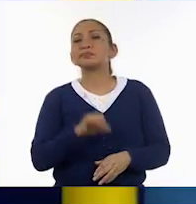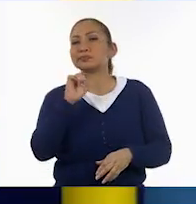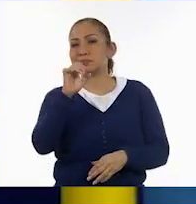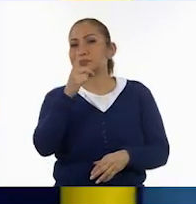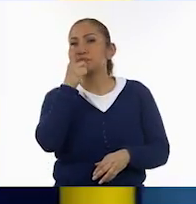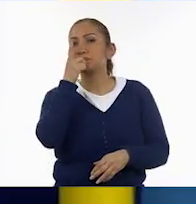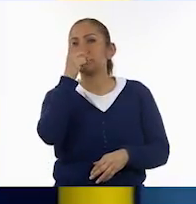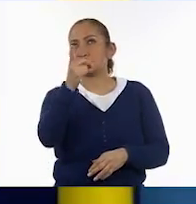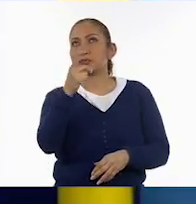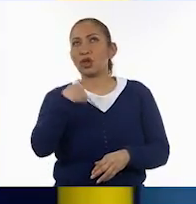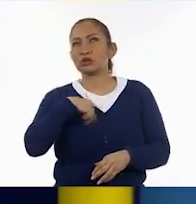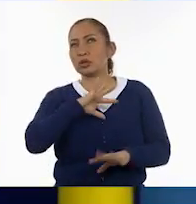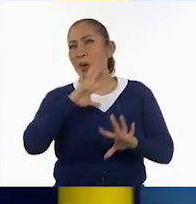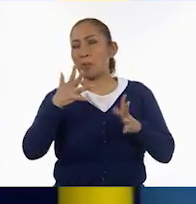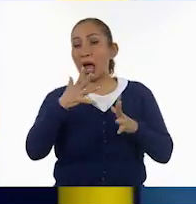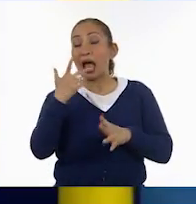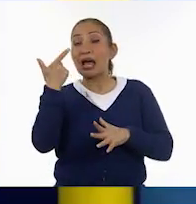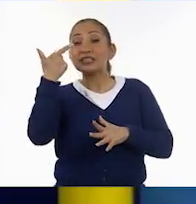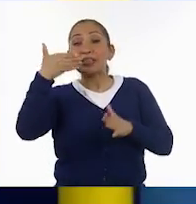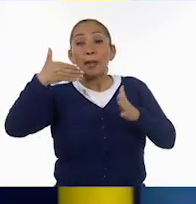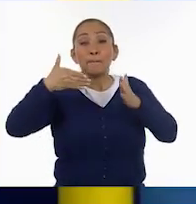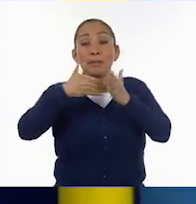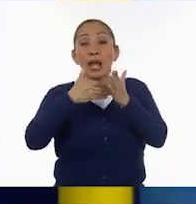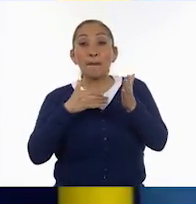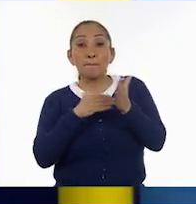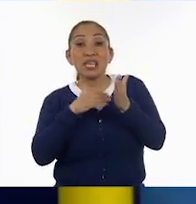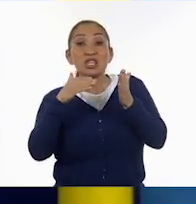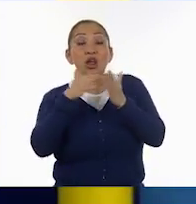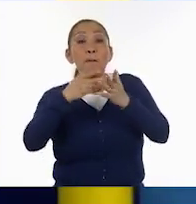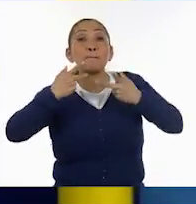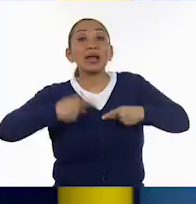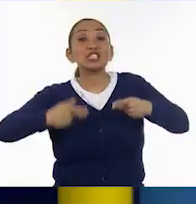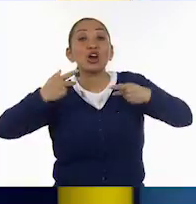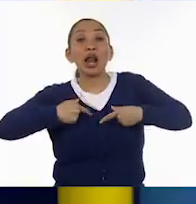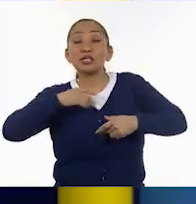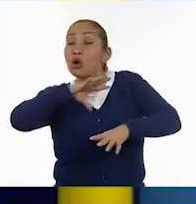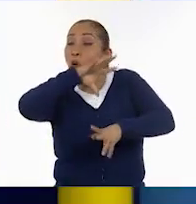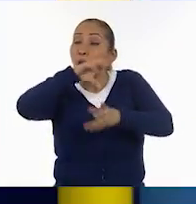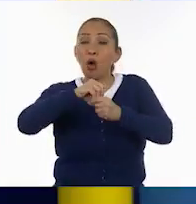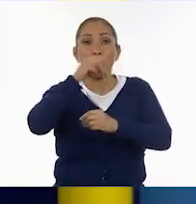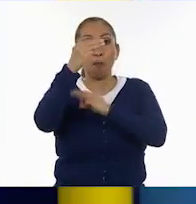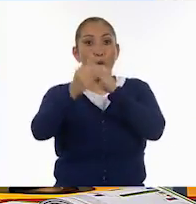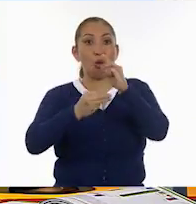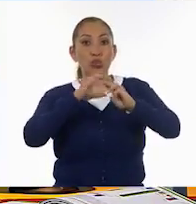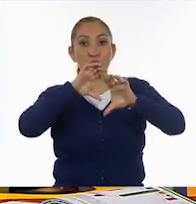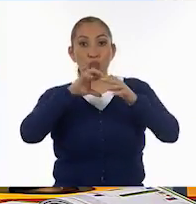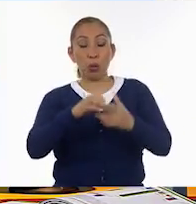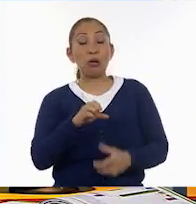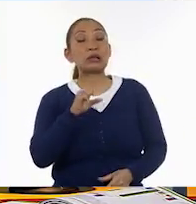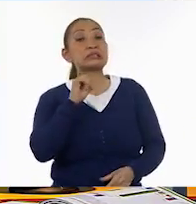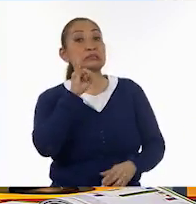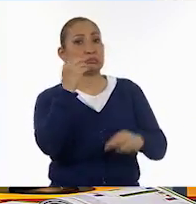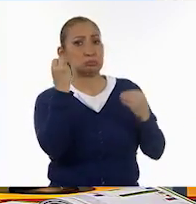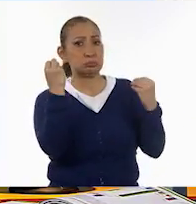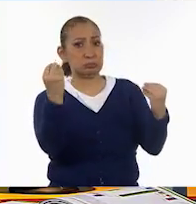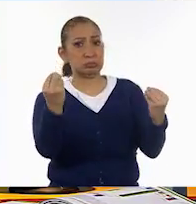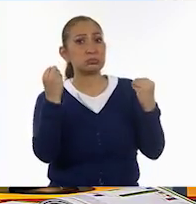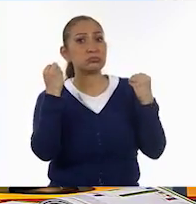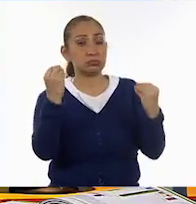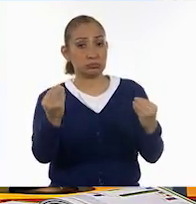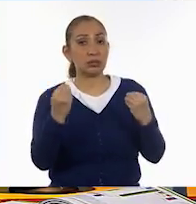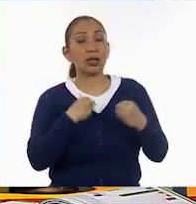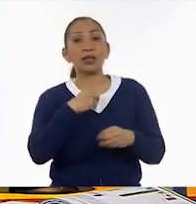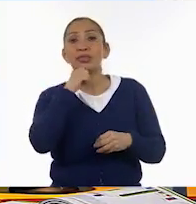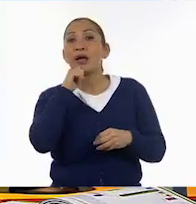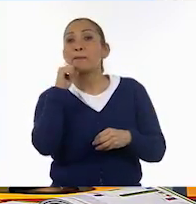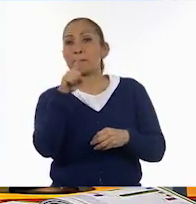hablamos de que éramos más de 7,000 millones de habitantes en el mundo. Sí, María, somos bastantes, inclusive